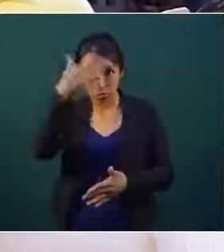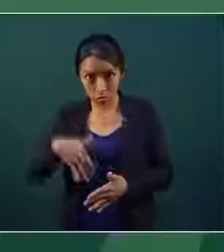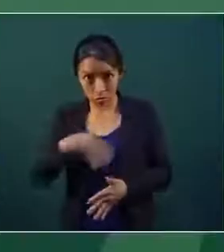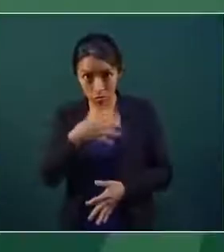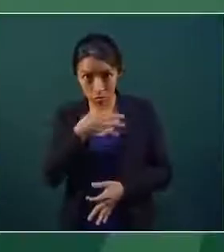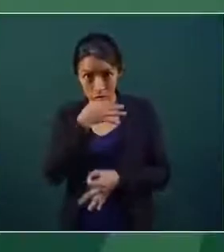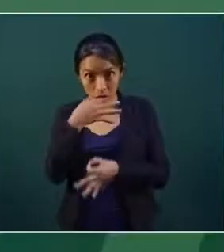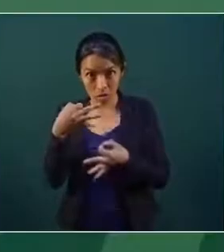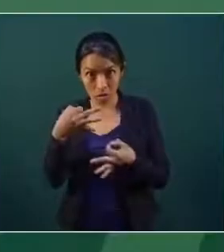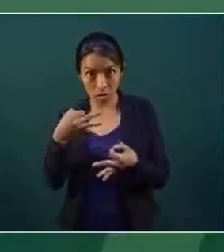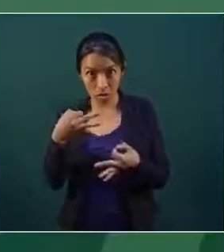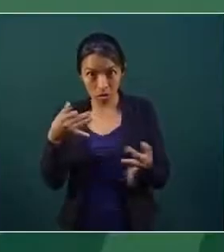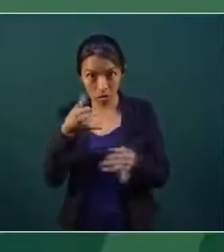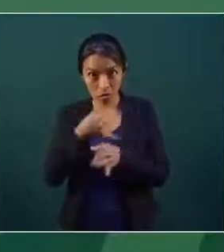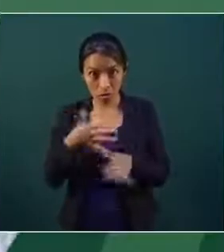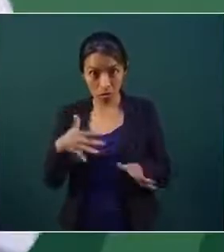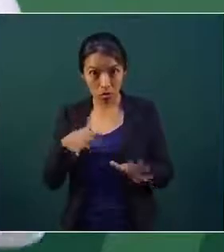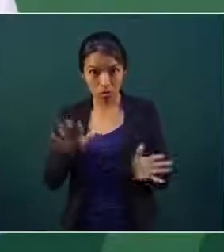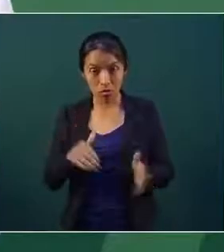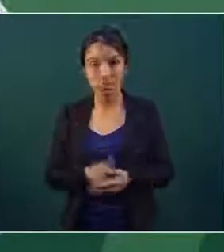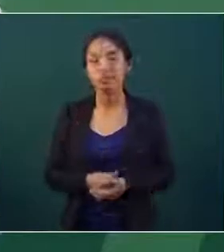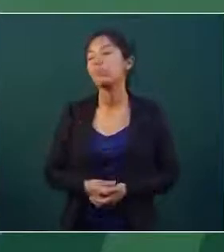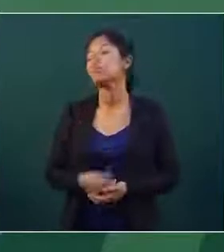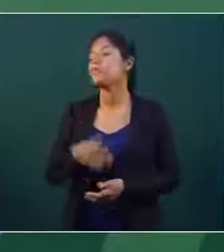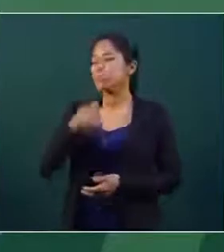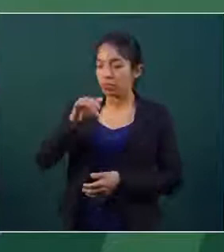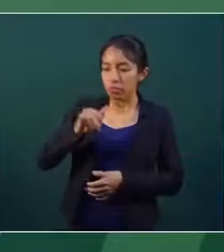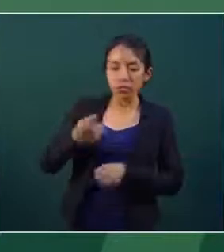Pues estamos todos los días